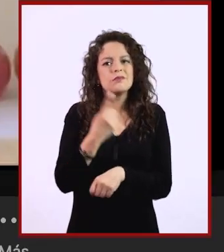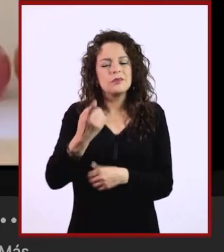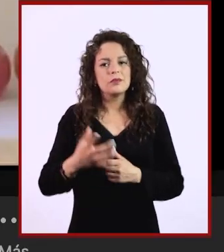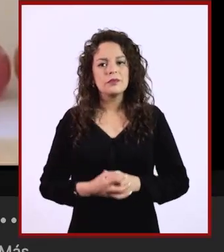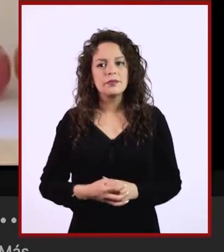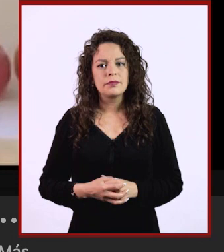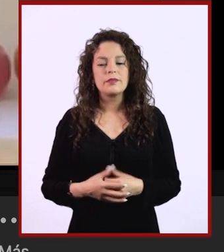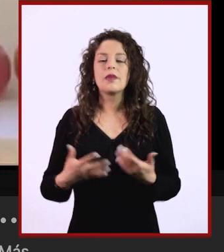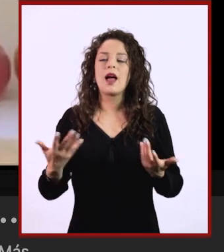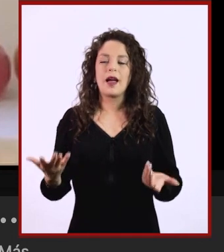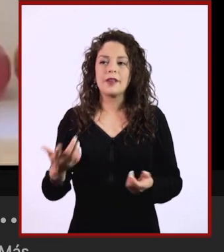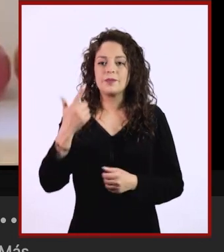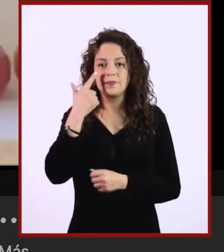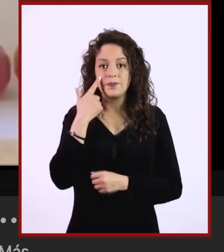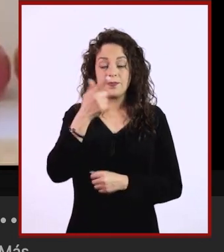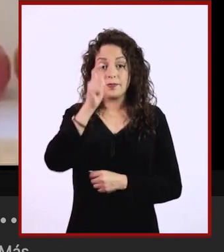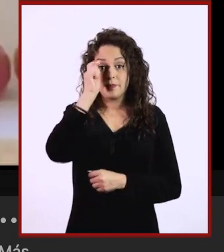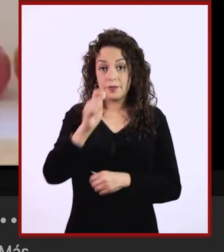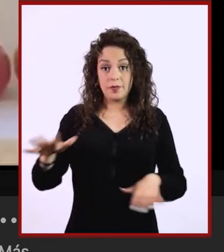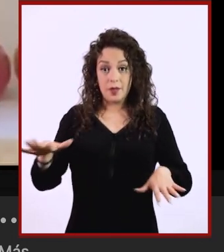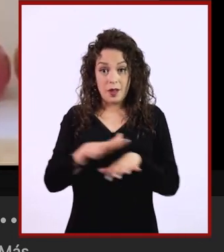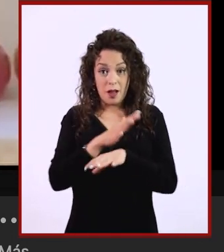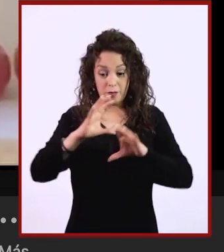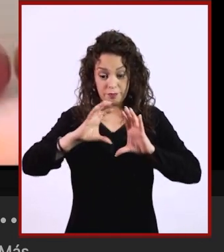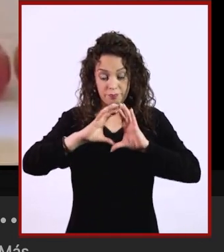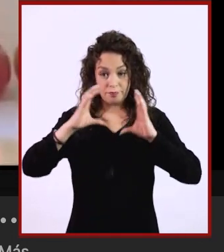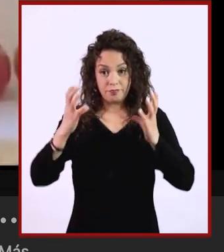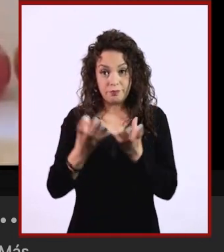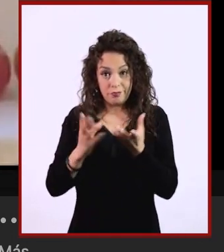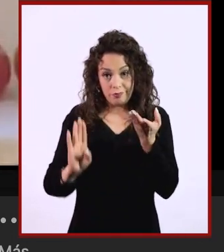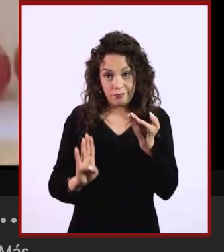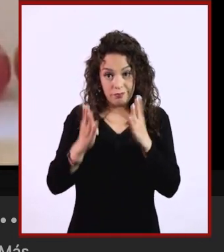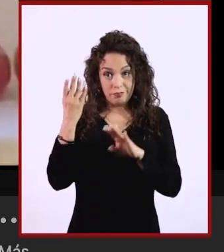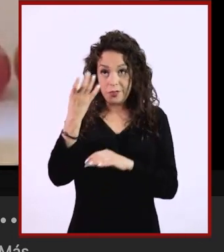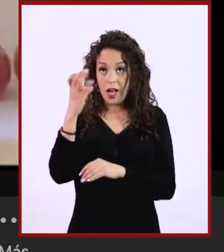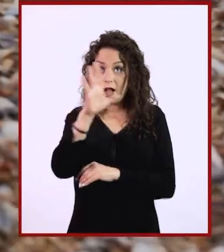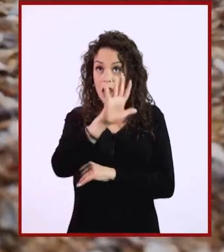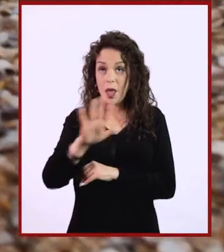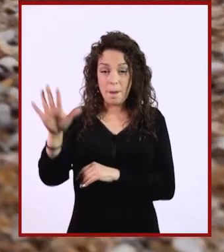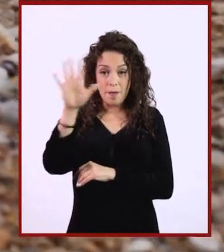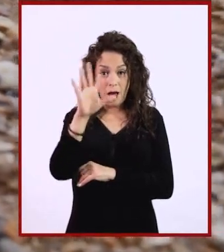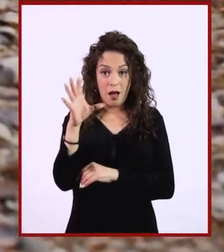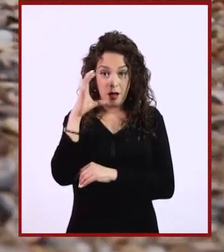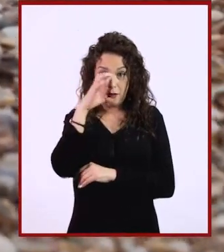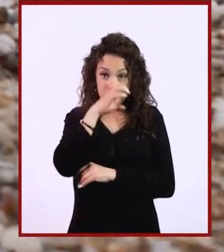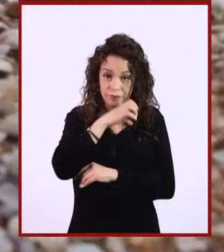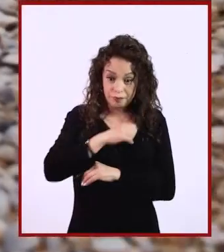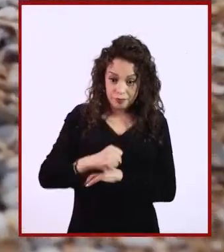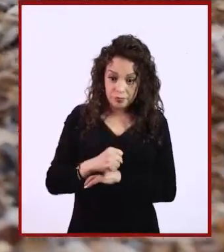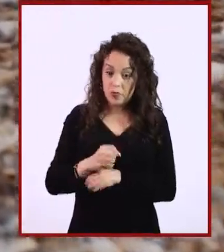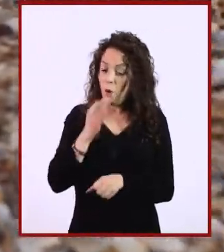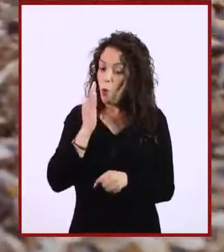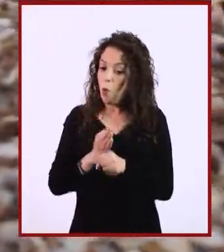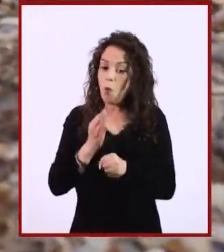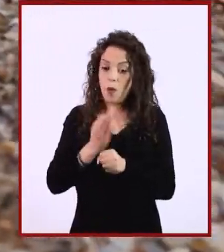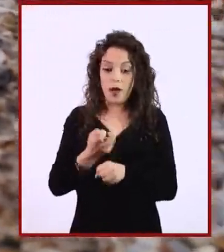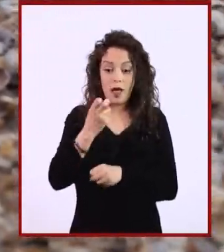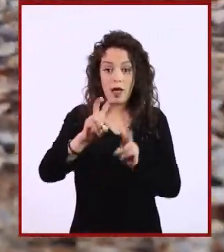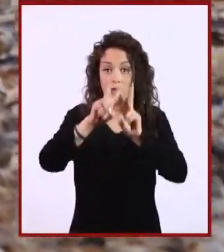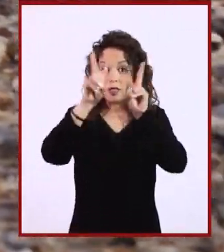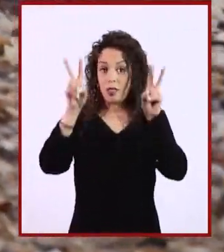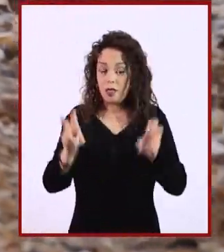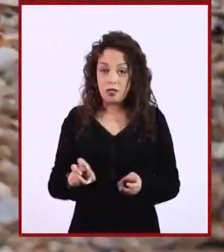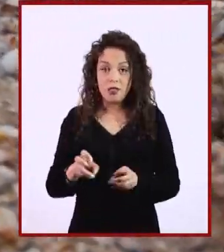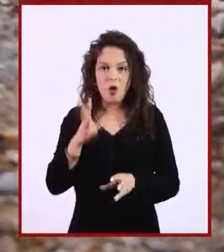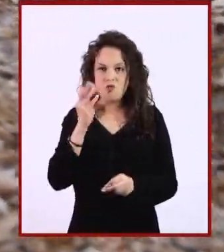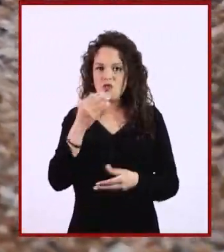Bueno, básicamente el cambio climático es el tema, o sea, es un tema que ahorita está mucho de